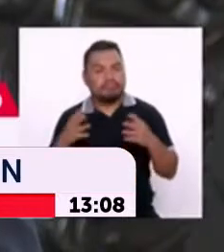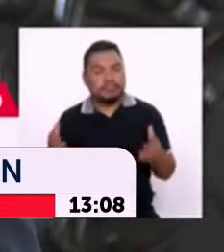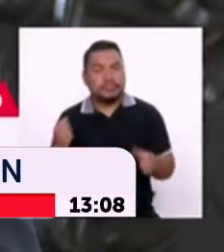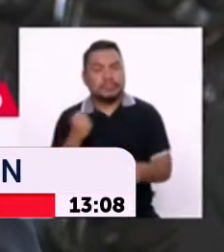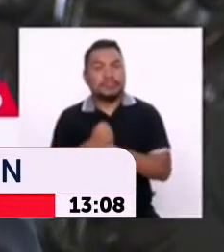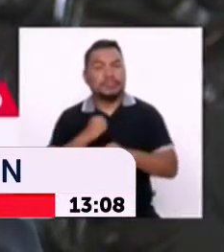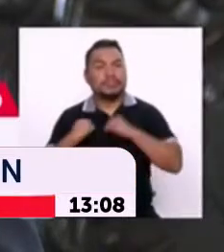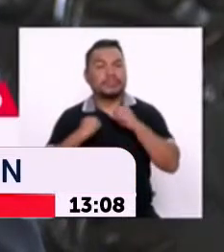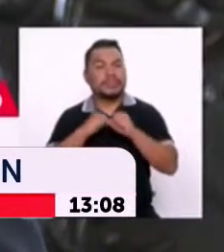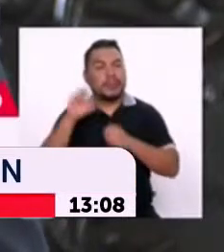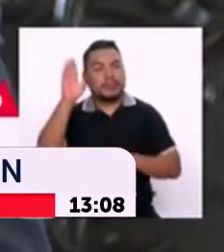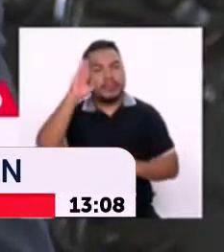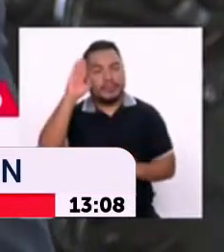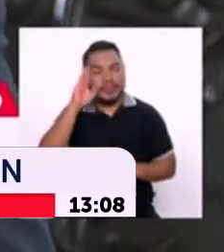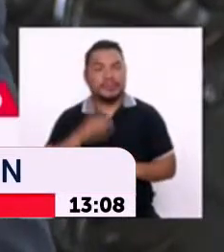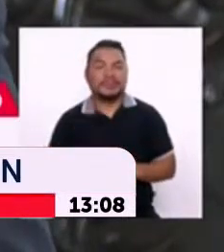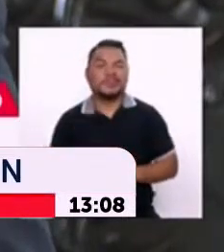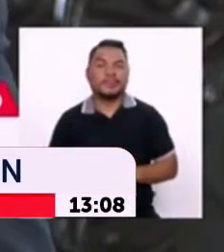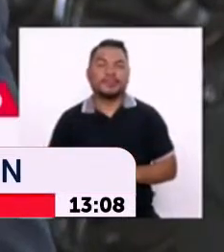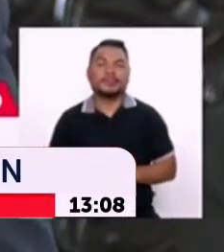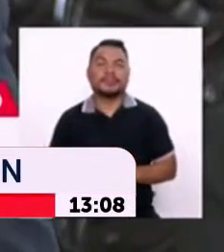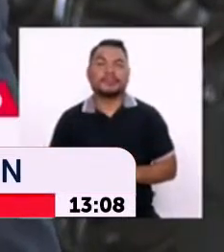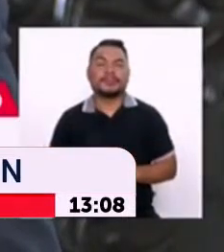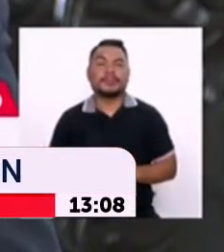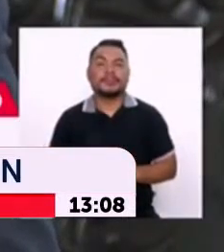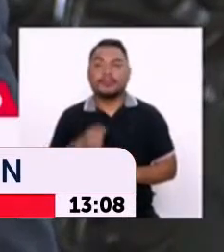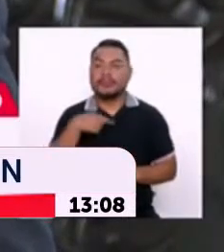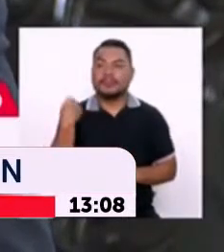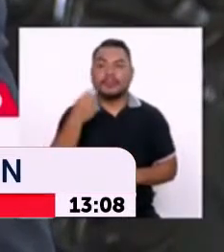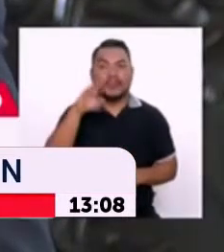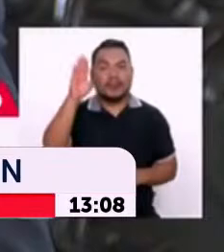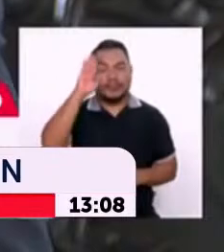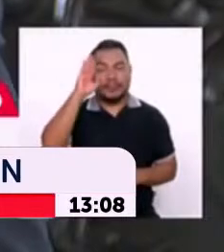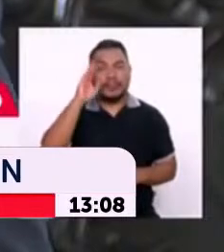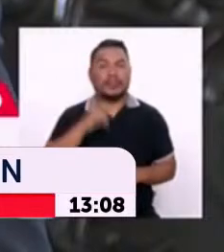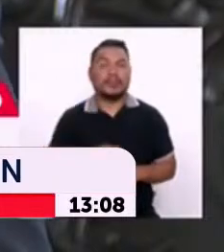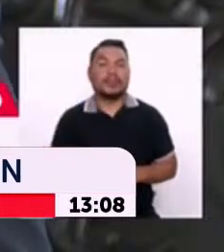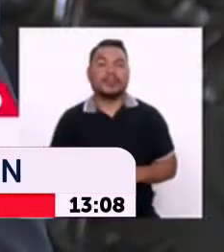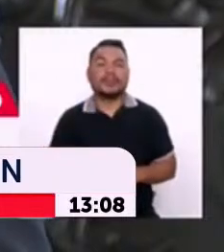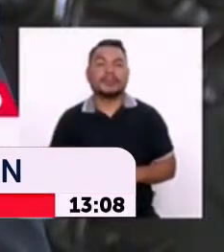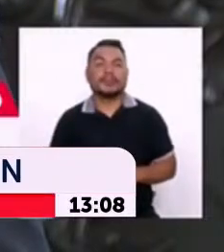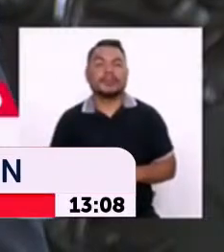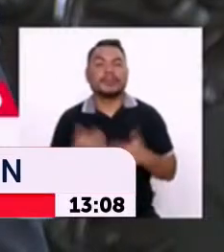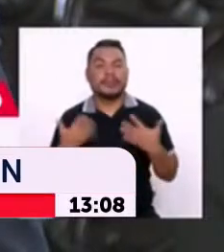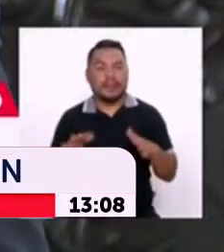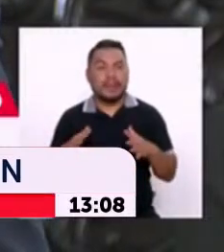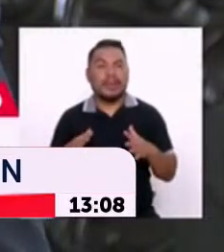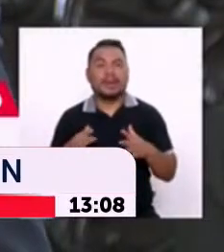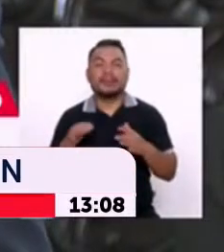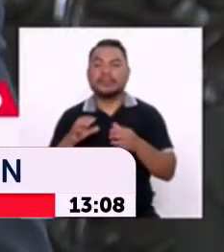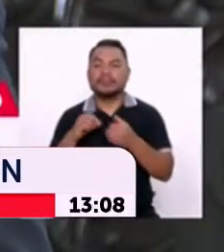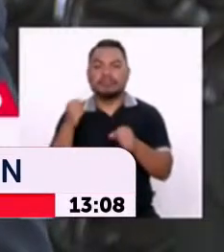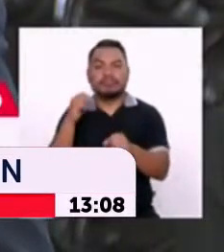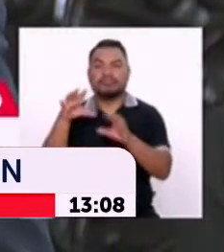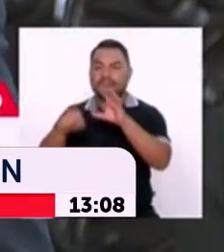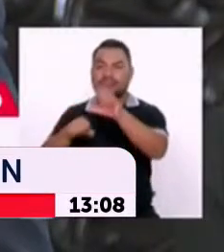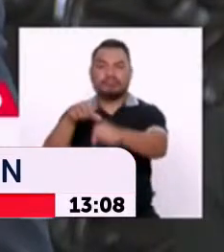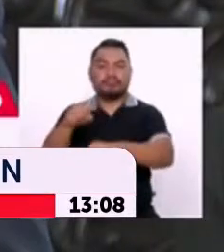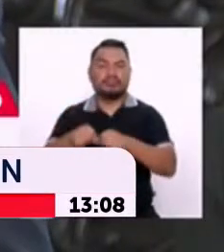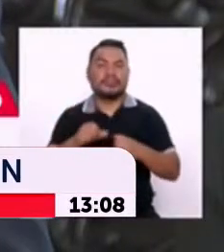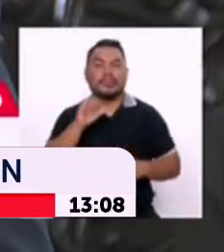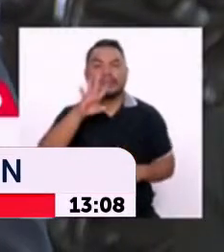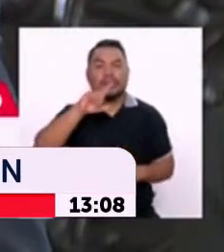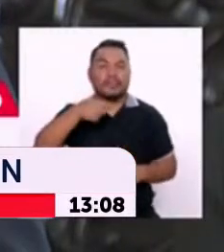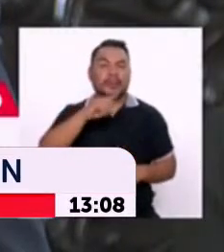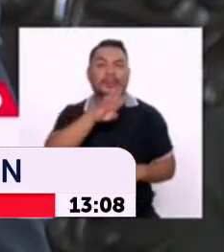Intensificación de operativos policiales. Nuestra Policía Nacional ha desarticulado